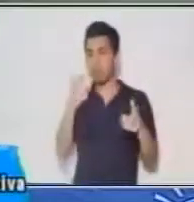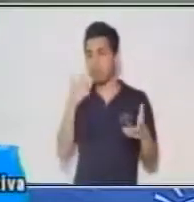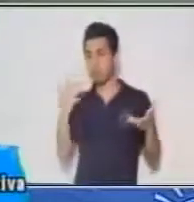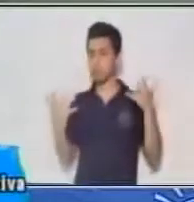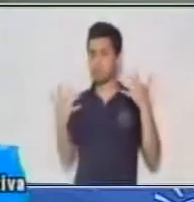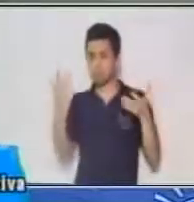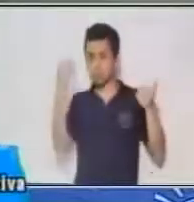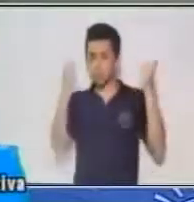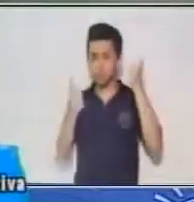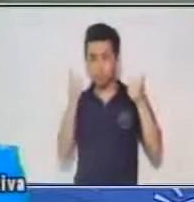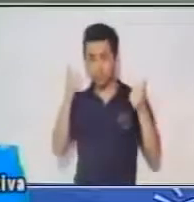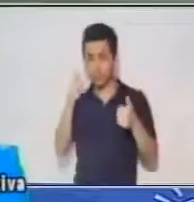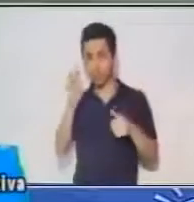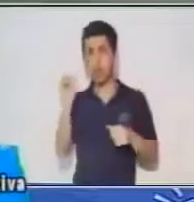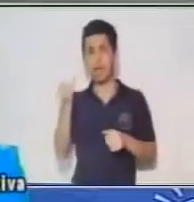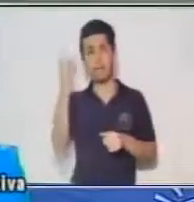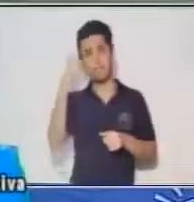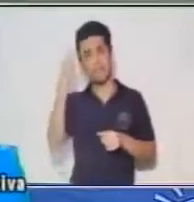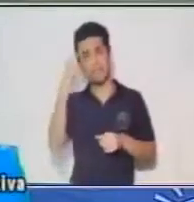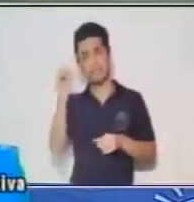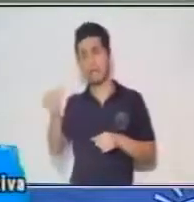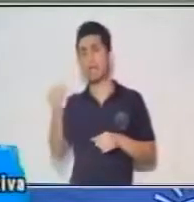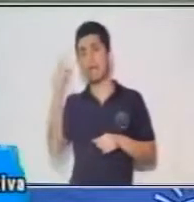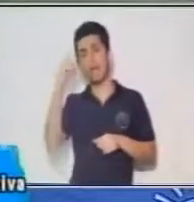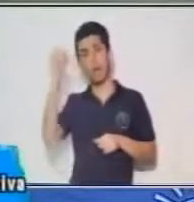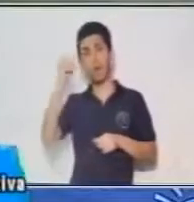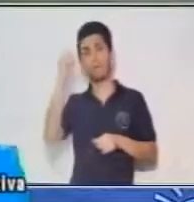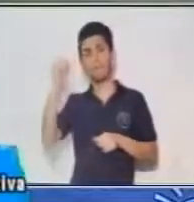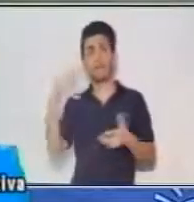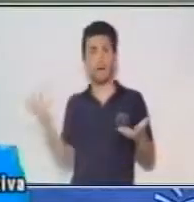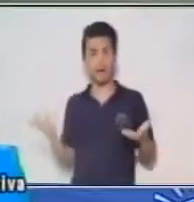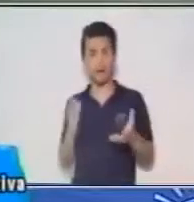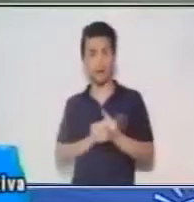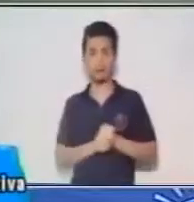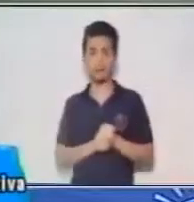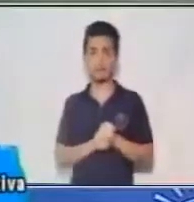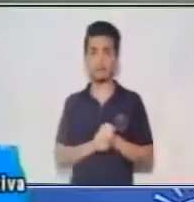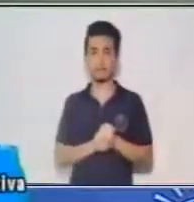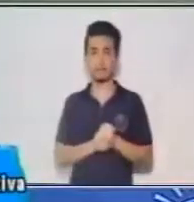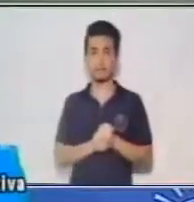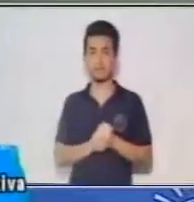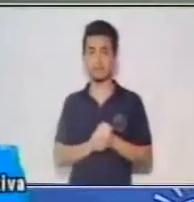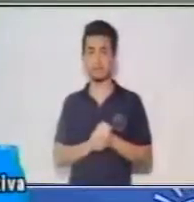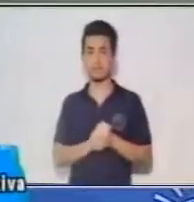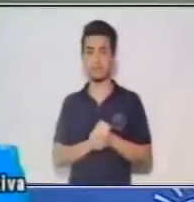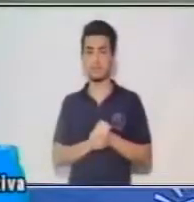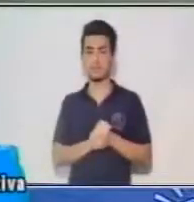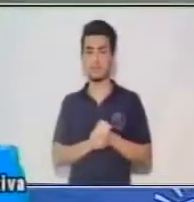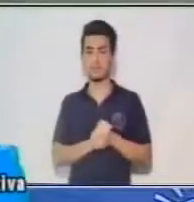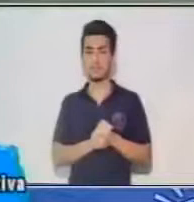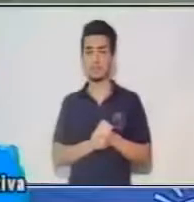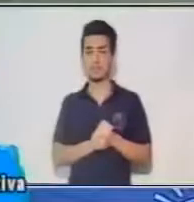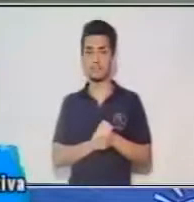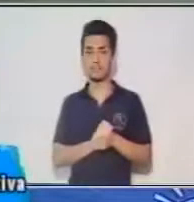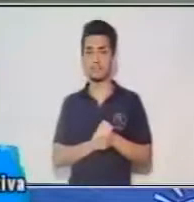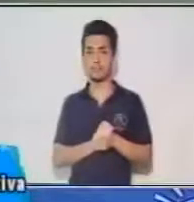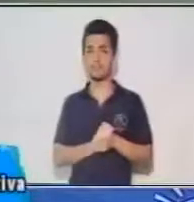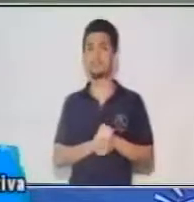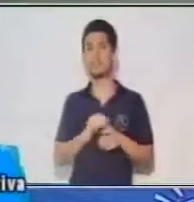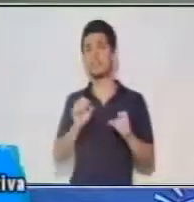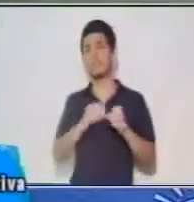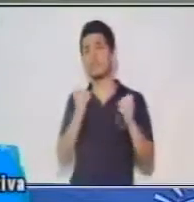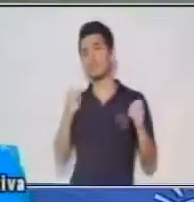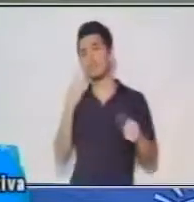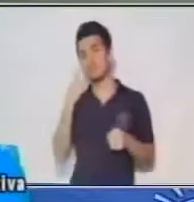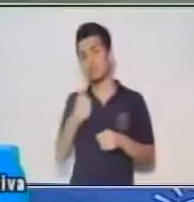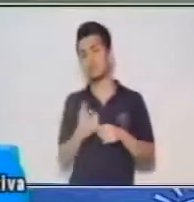tela de duda lo que nos están dando. ¿Será cierto? ¿Cuánta verdad hay en eso? Entonces nosotros